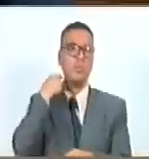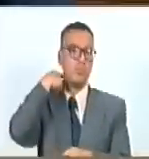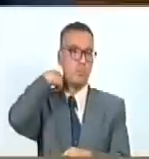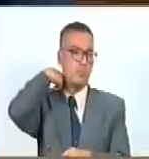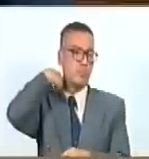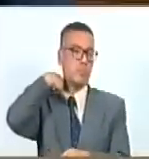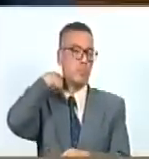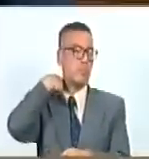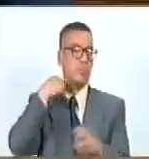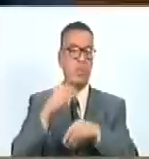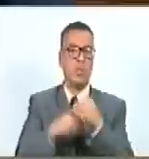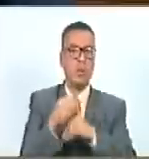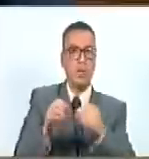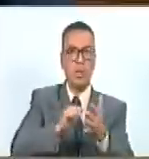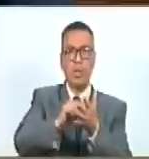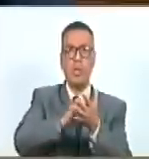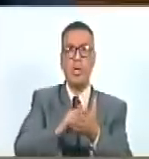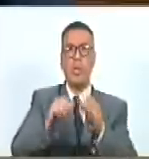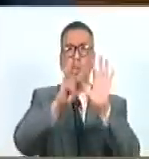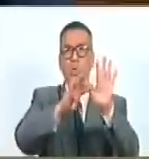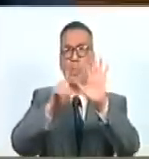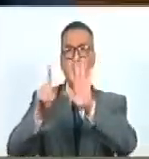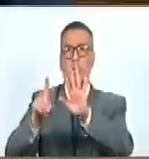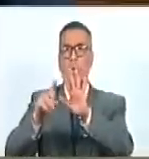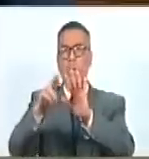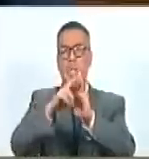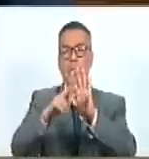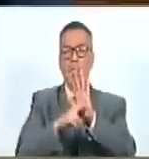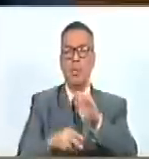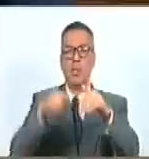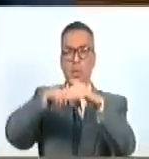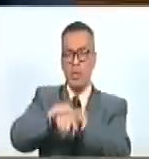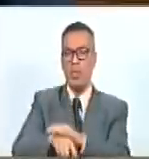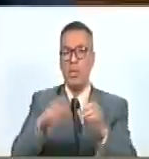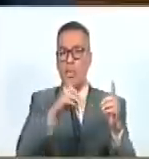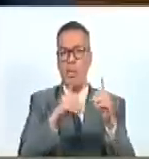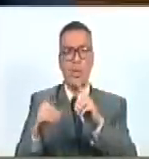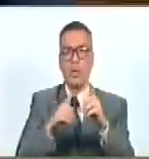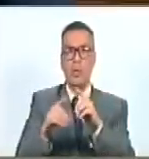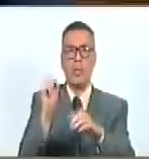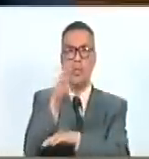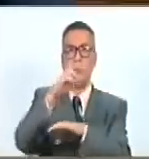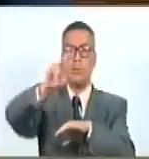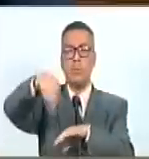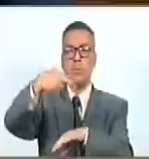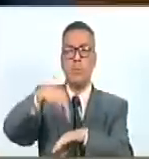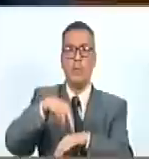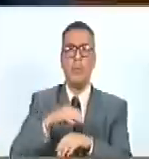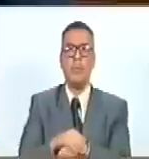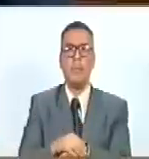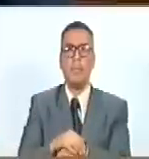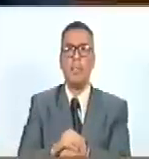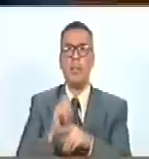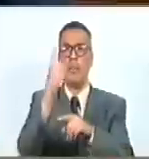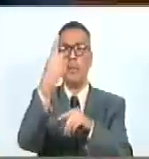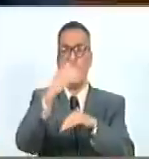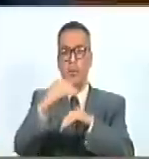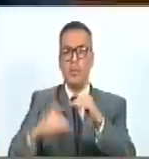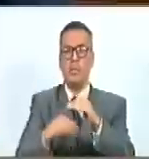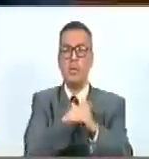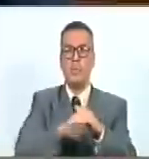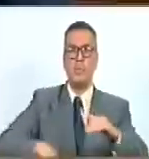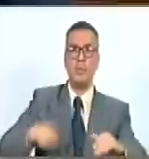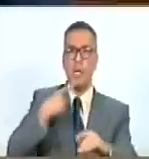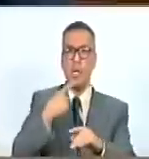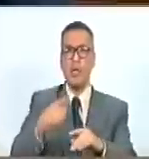según lo establecido en el artículo 96 del Reglamento Interior y de Debates de la Asamblea Nacional. El primer vicepresidente